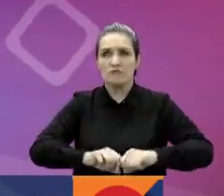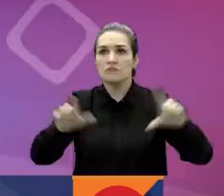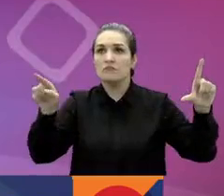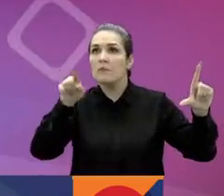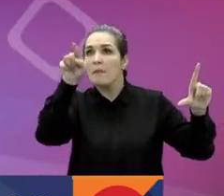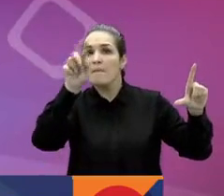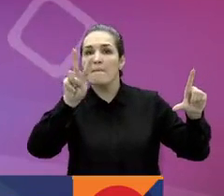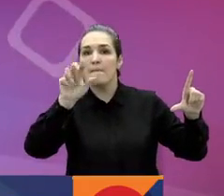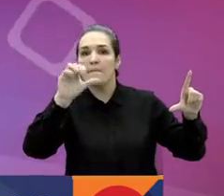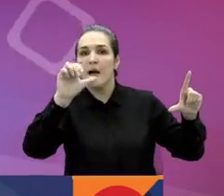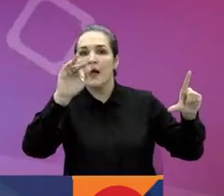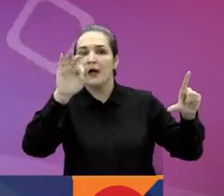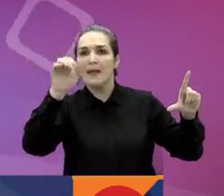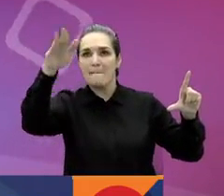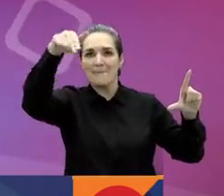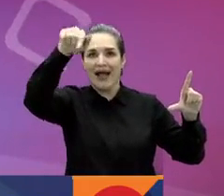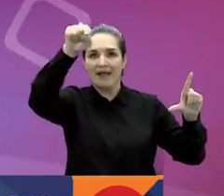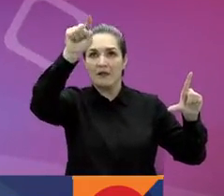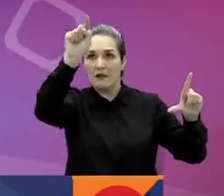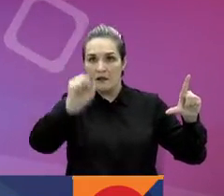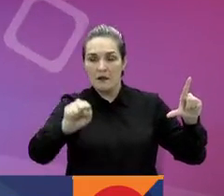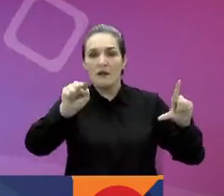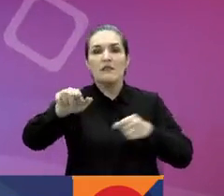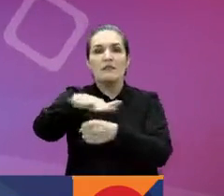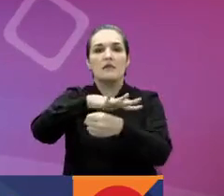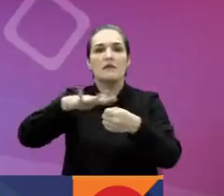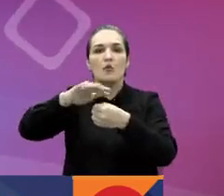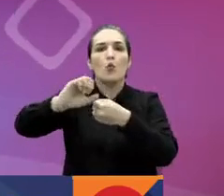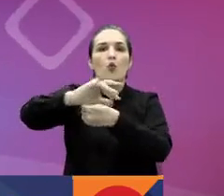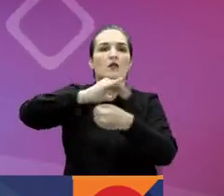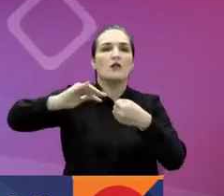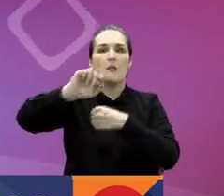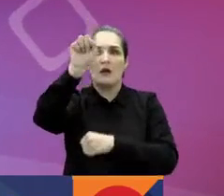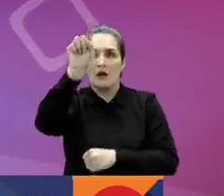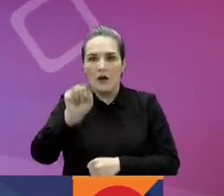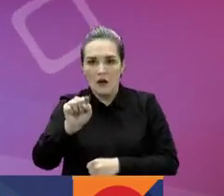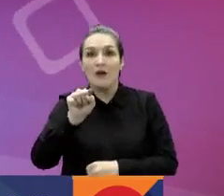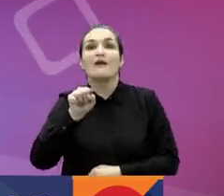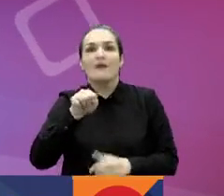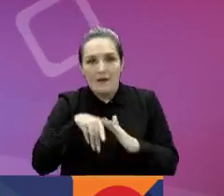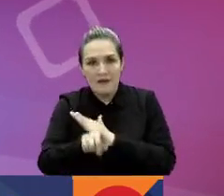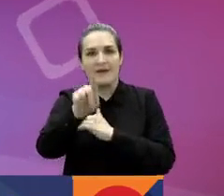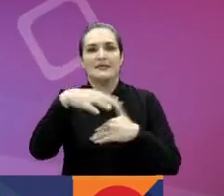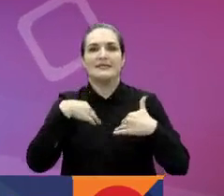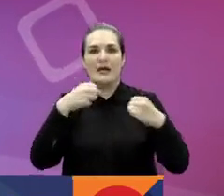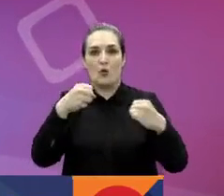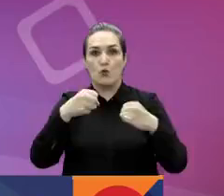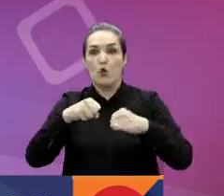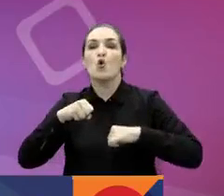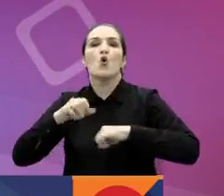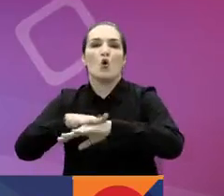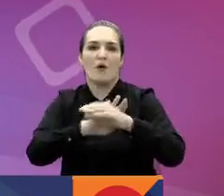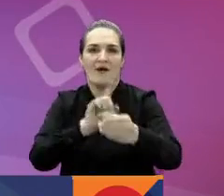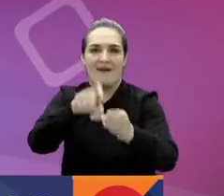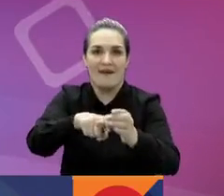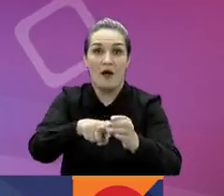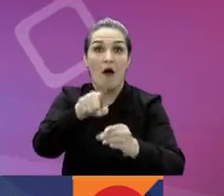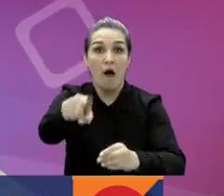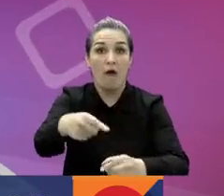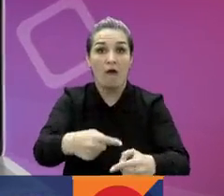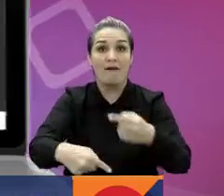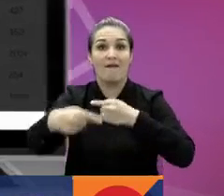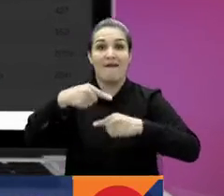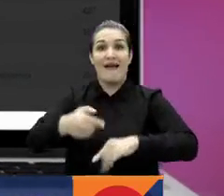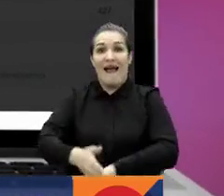vacantes, luego escoge el departamento Cundinamarca, selecciona el ítem salud y escoge la convocatoria. Ojo, porque antes de empezar cualquier proceso,